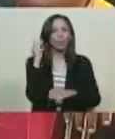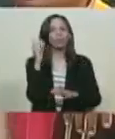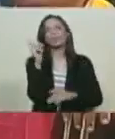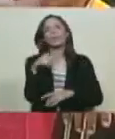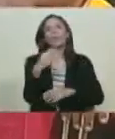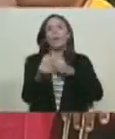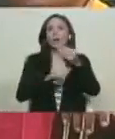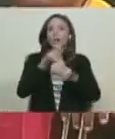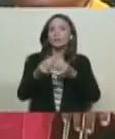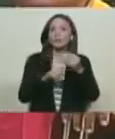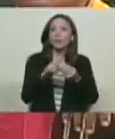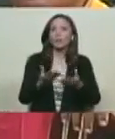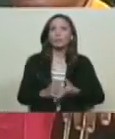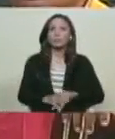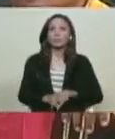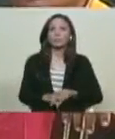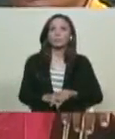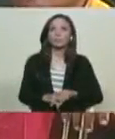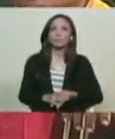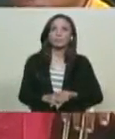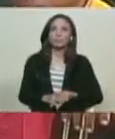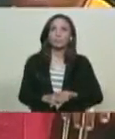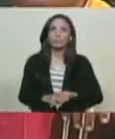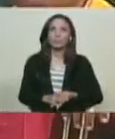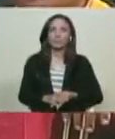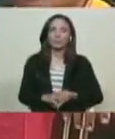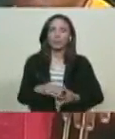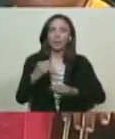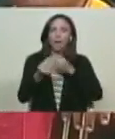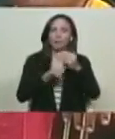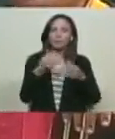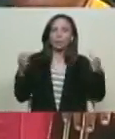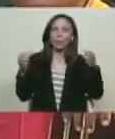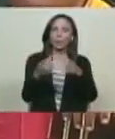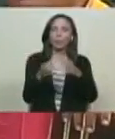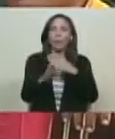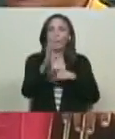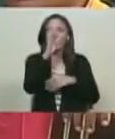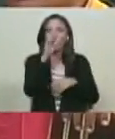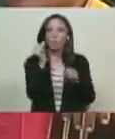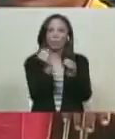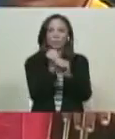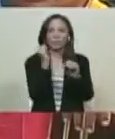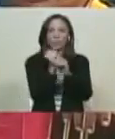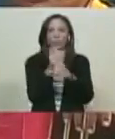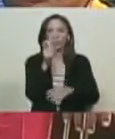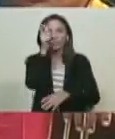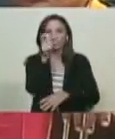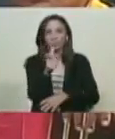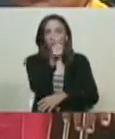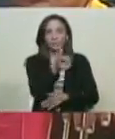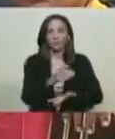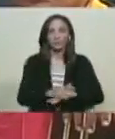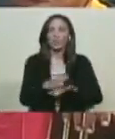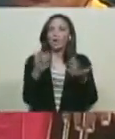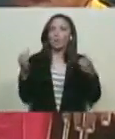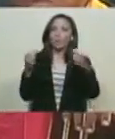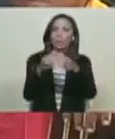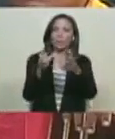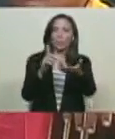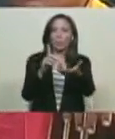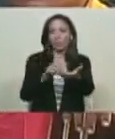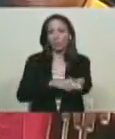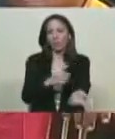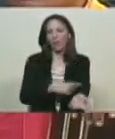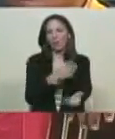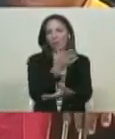creación, juntamente con el Estado, del Banco del Transportista. Nosotros como hermanos transportistas,